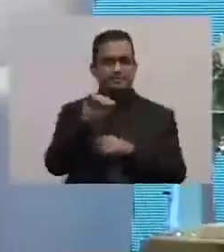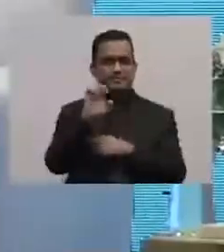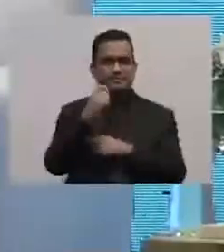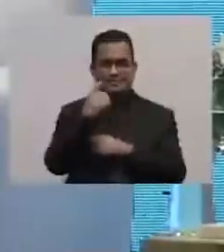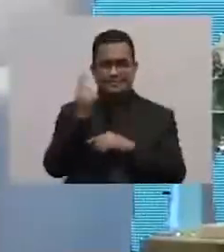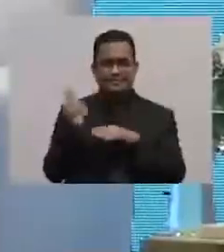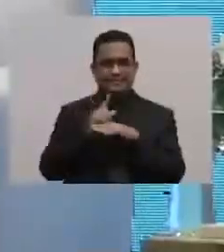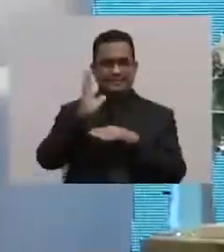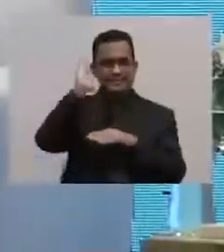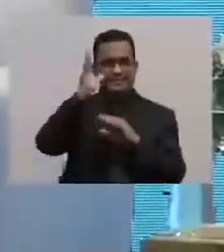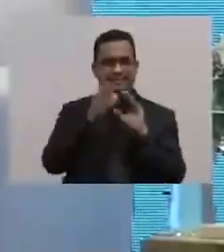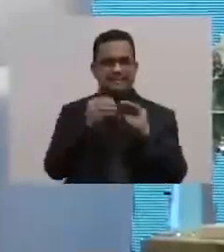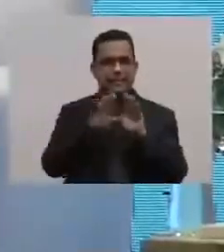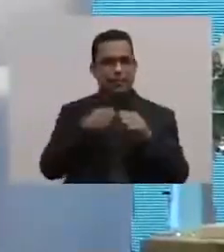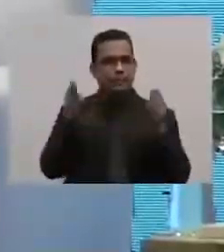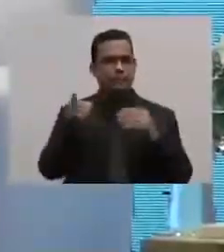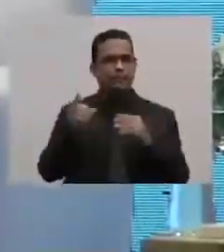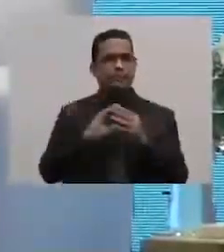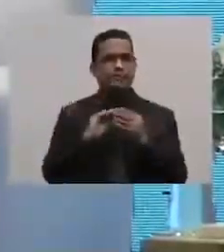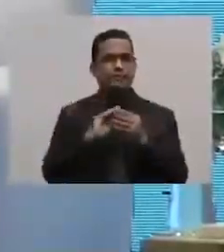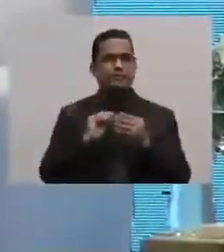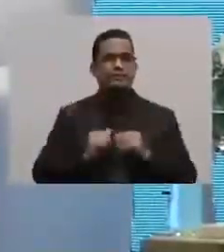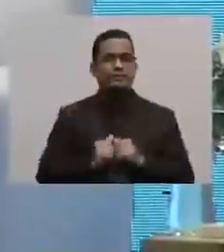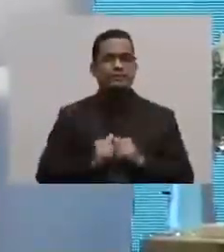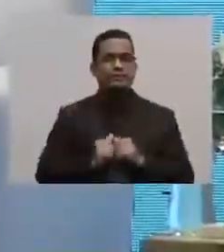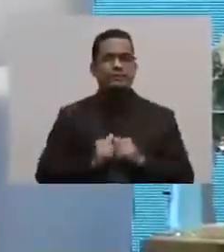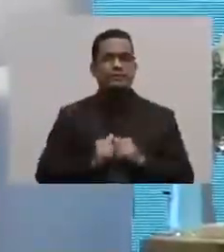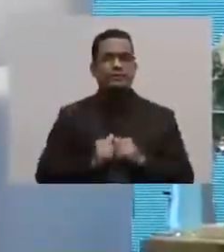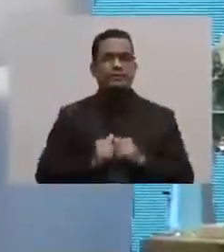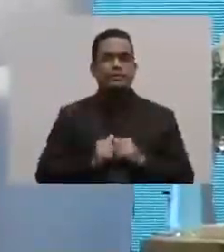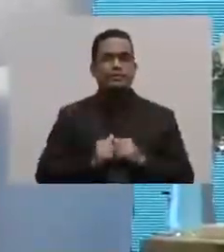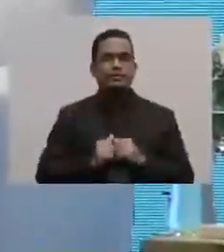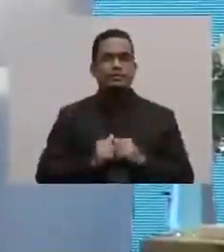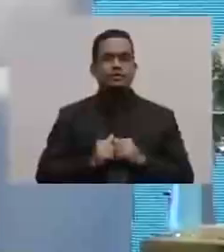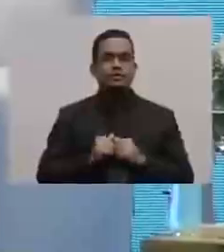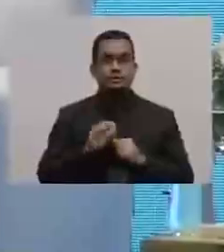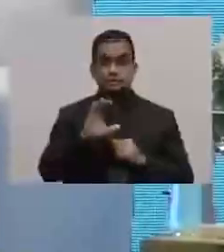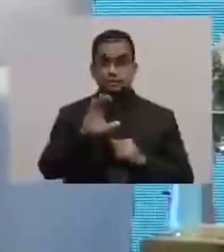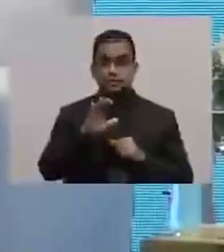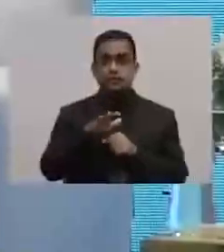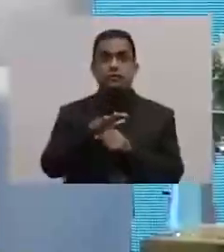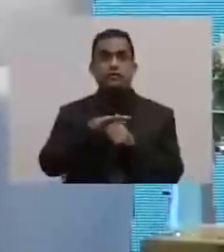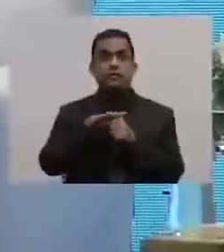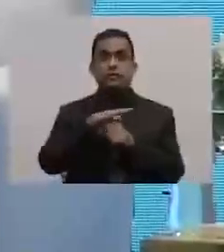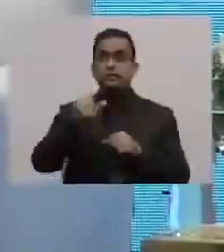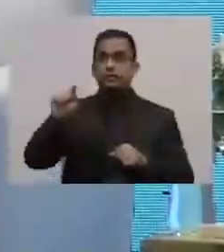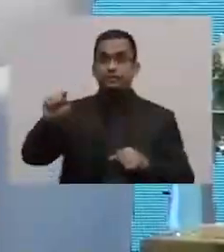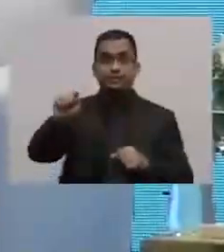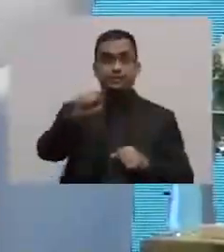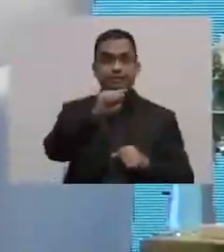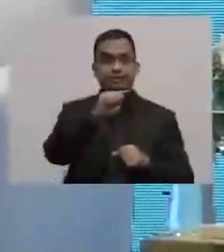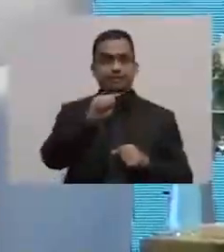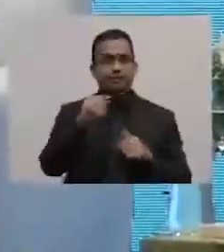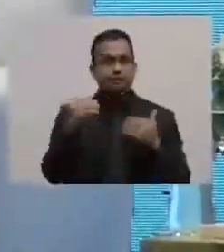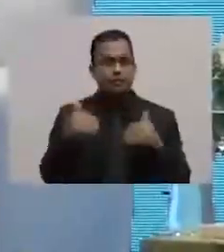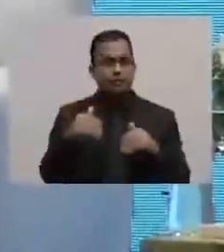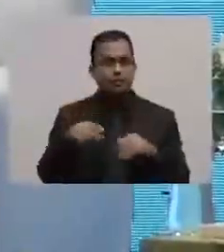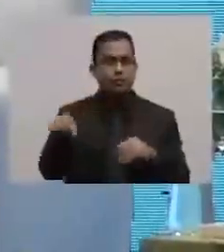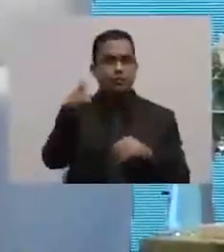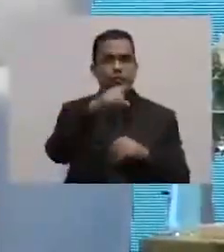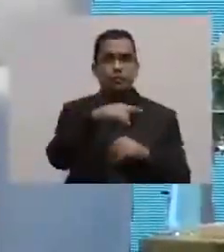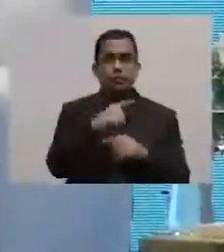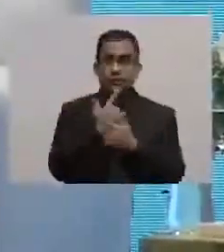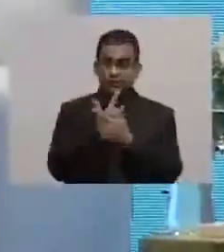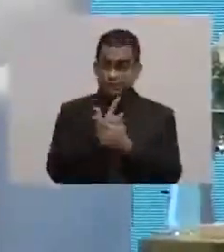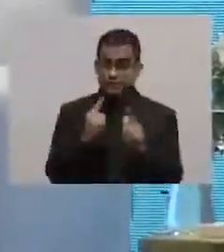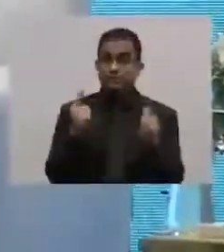su intervención anterior, el tema de la sangre, ningún sector paga con un costo tan alto el precio de la